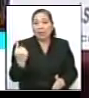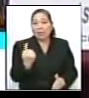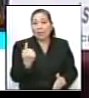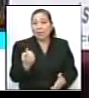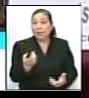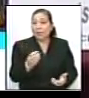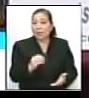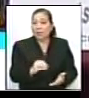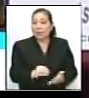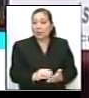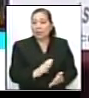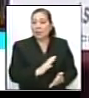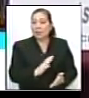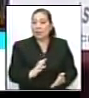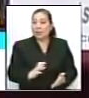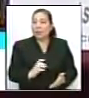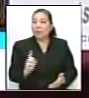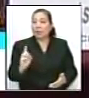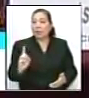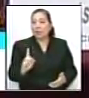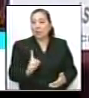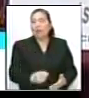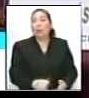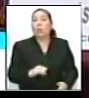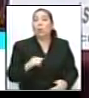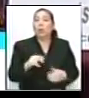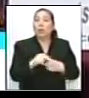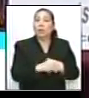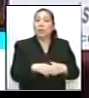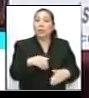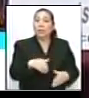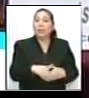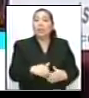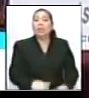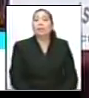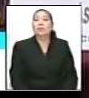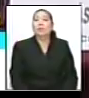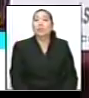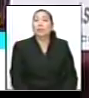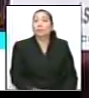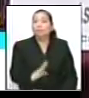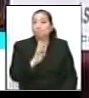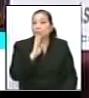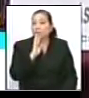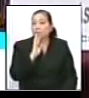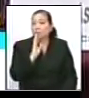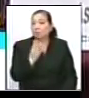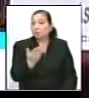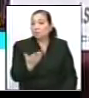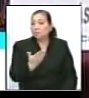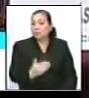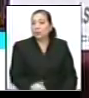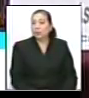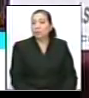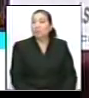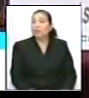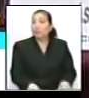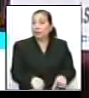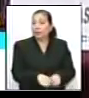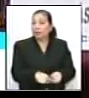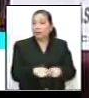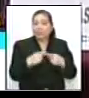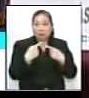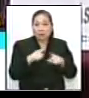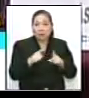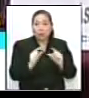en agravio del Estado individualizado en el Jurado Nacional de Elecciones. Sustento en pericias, también en